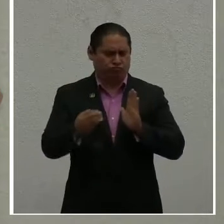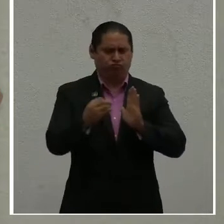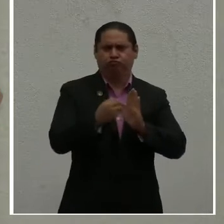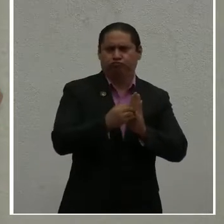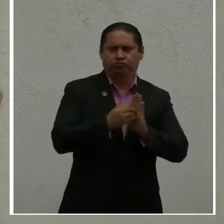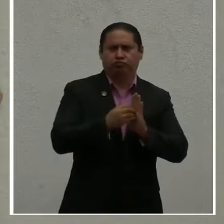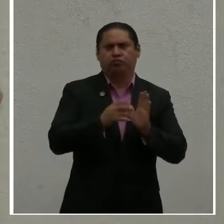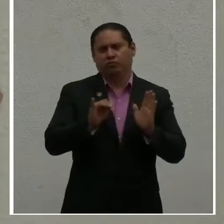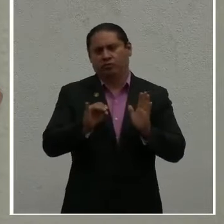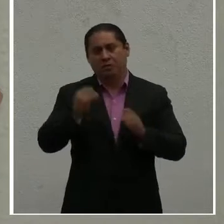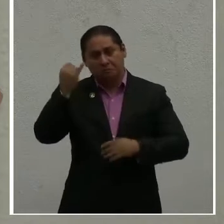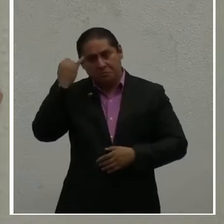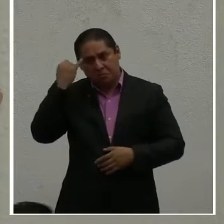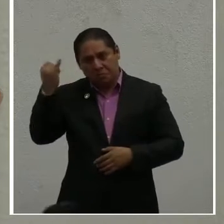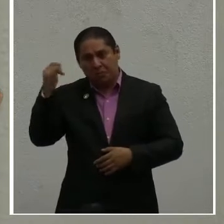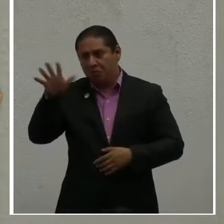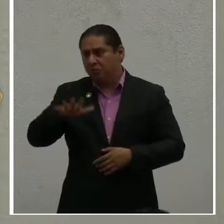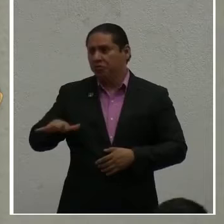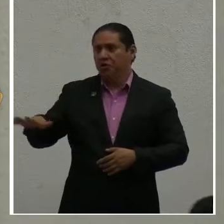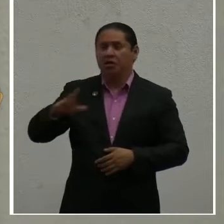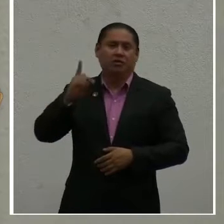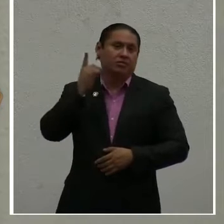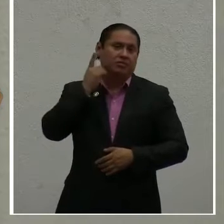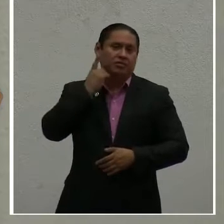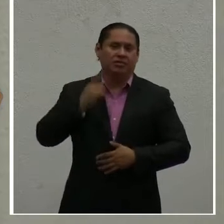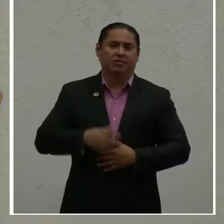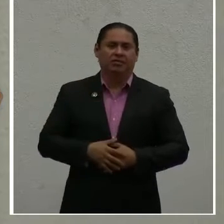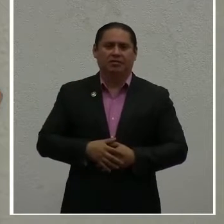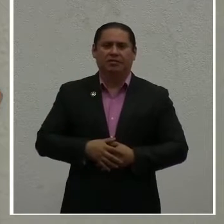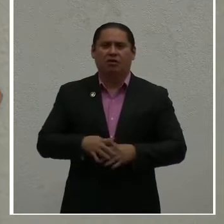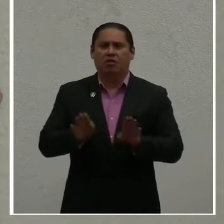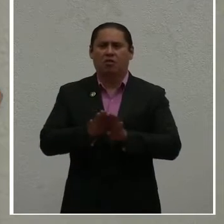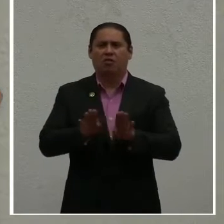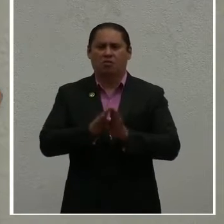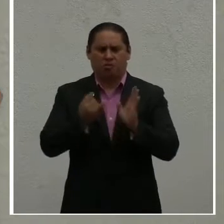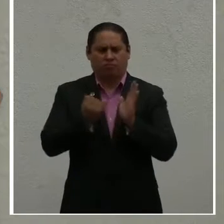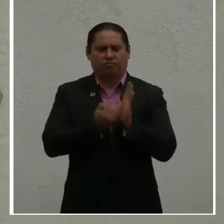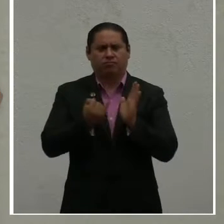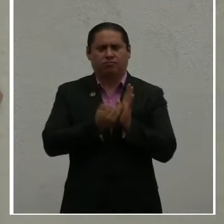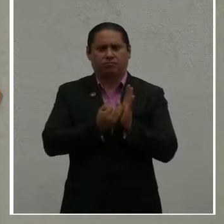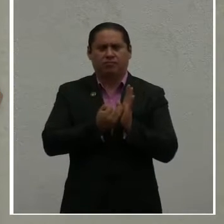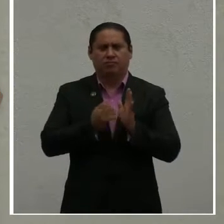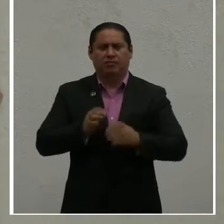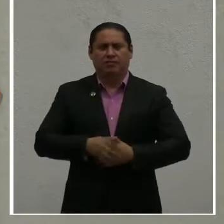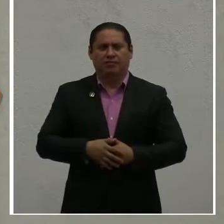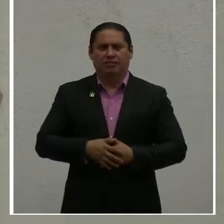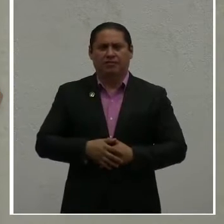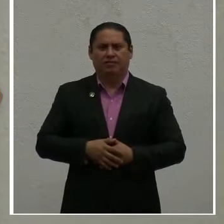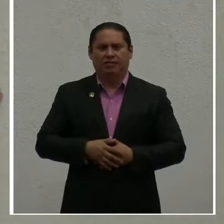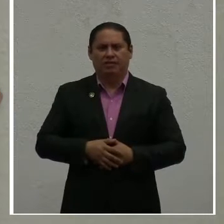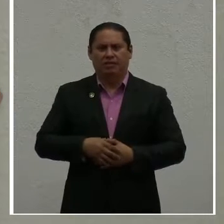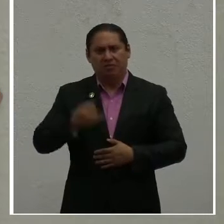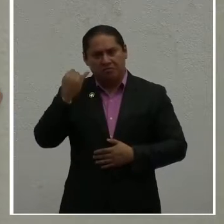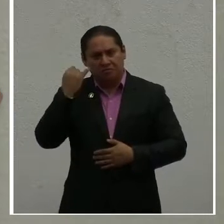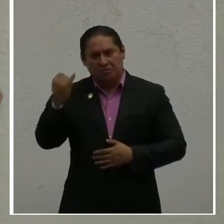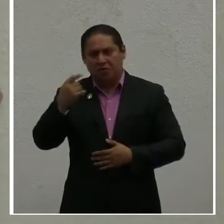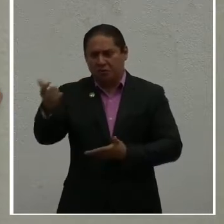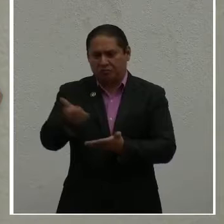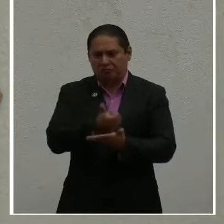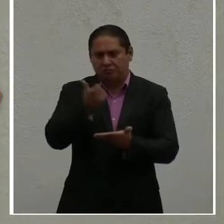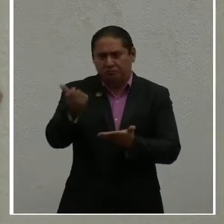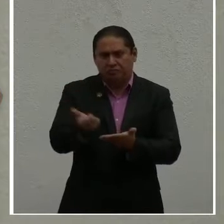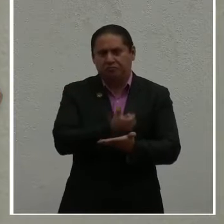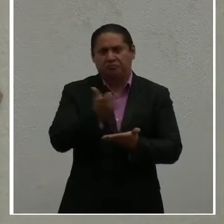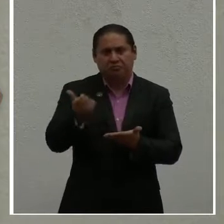la imaginación de los legisladores. ¿Qué contribución establecer que esa potestad tributaria expresa para